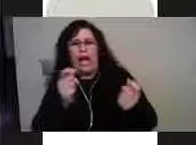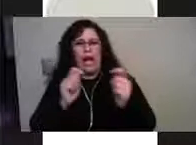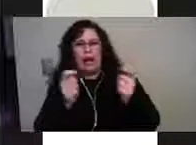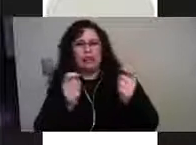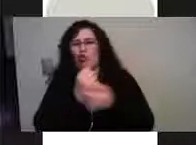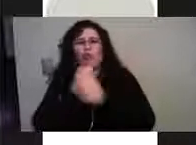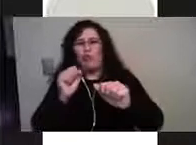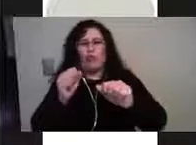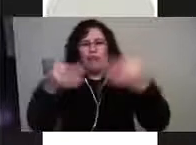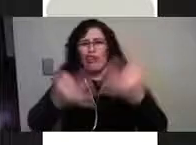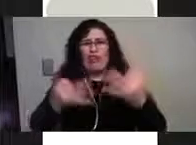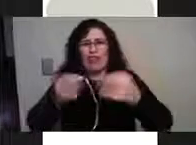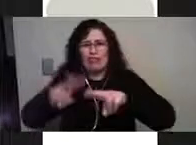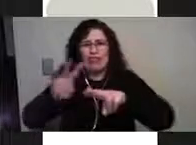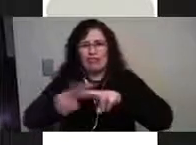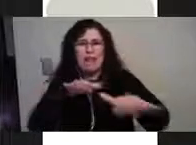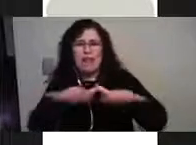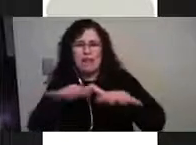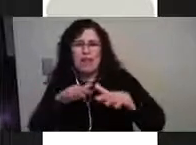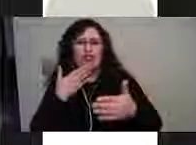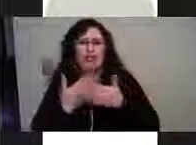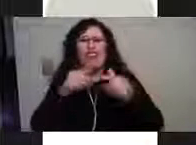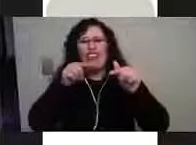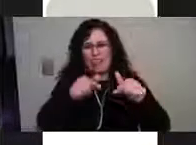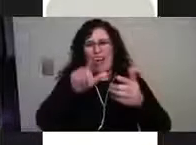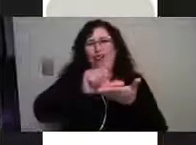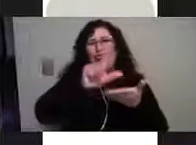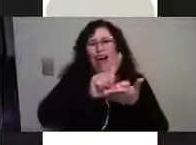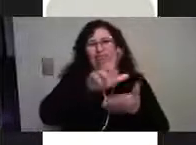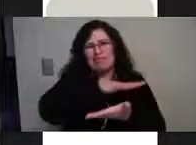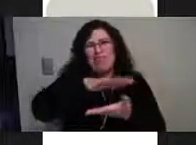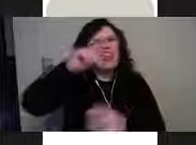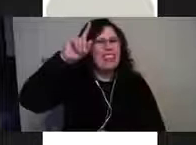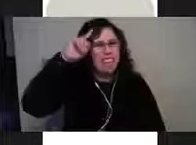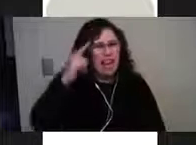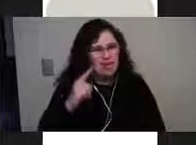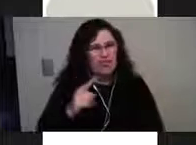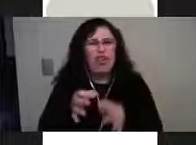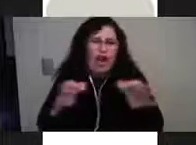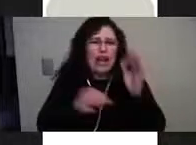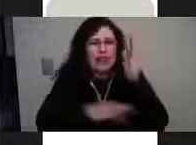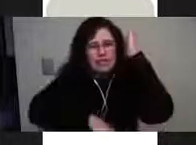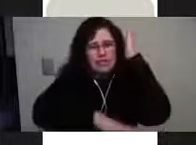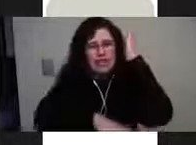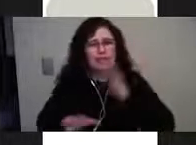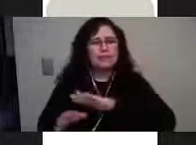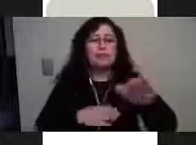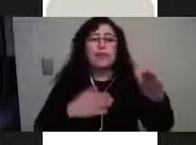a consecuencia de lesiones en esta zona específica, ¿ya? La parálisis cerebral de